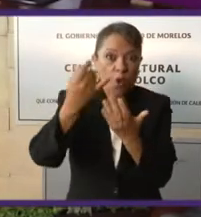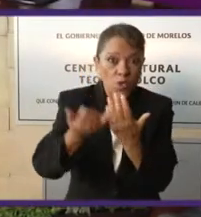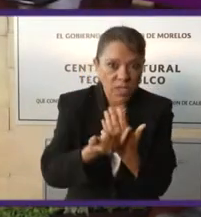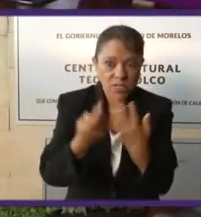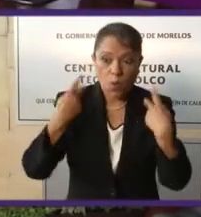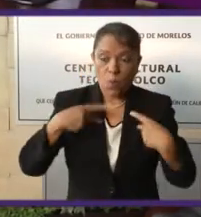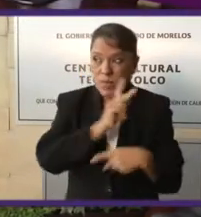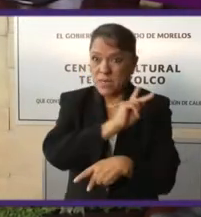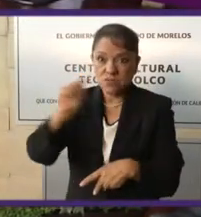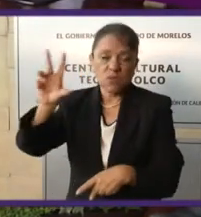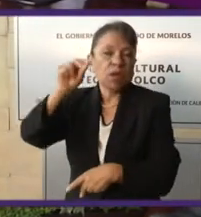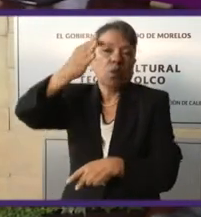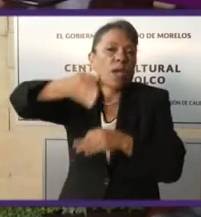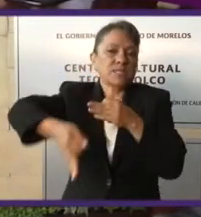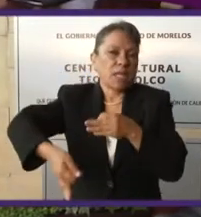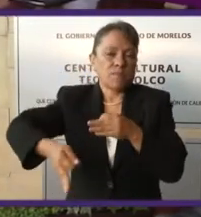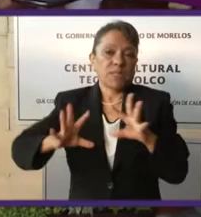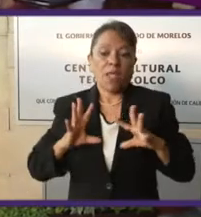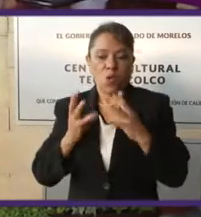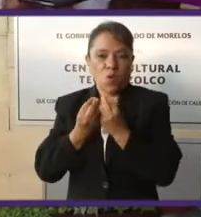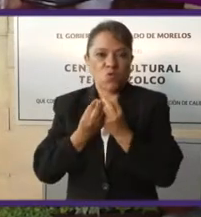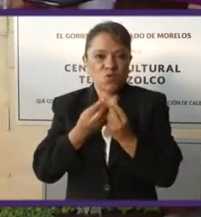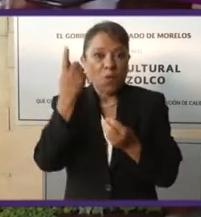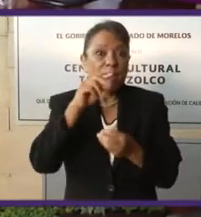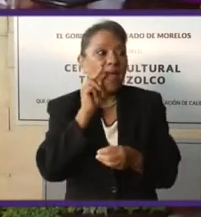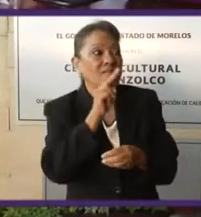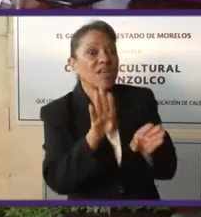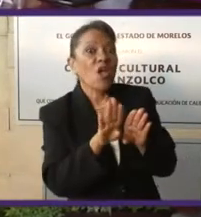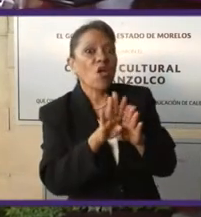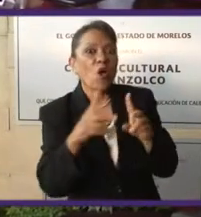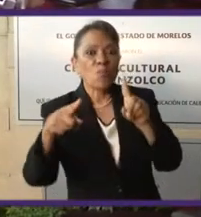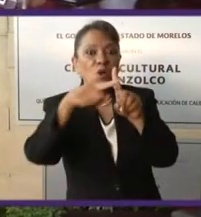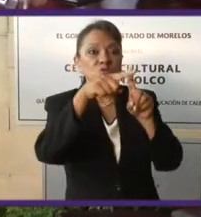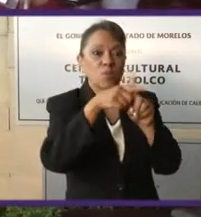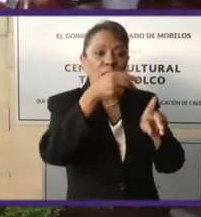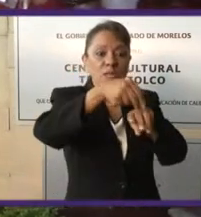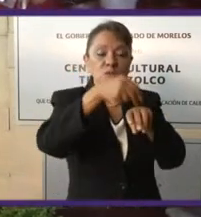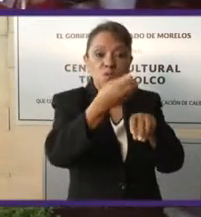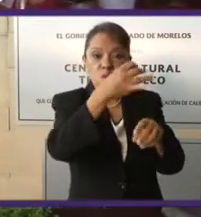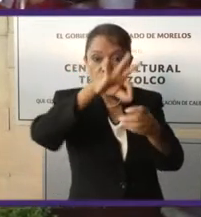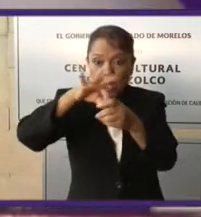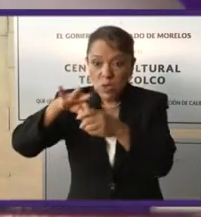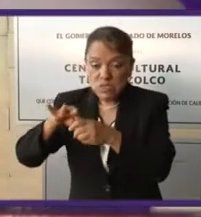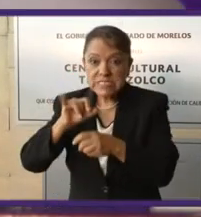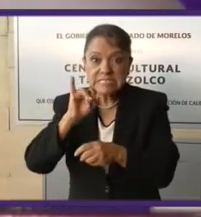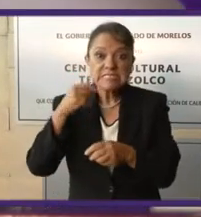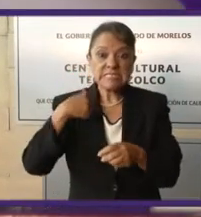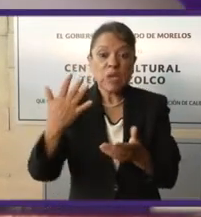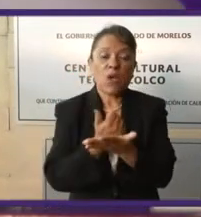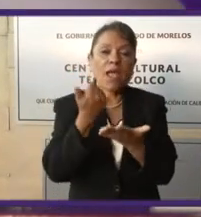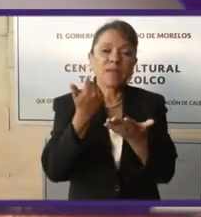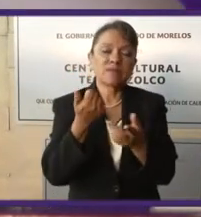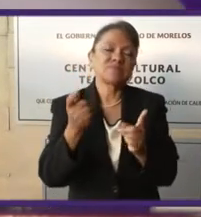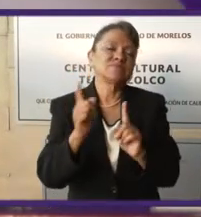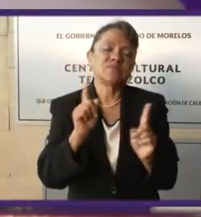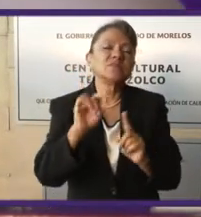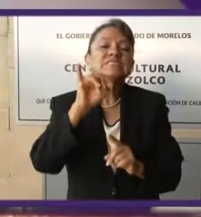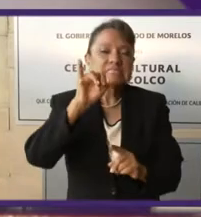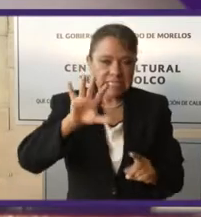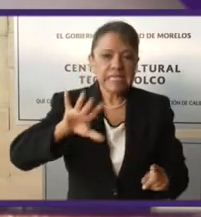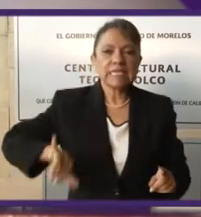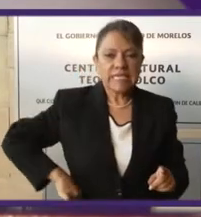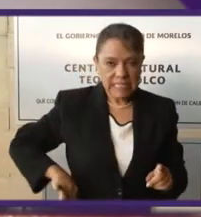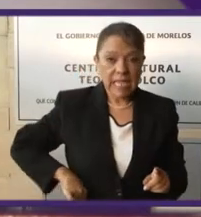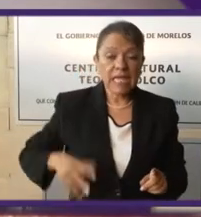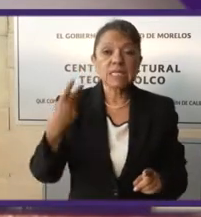va a aceptar que nos juntemos solamente para ver cómo sumamos números. Claro que sí, tenemos no solo un interés, sino